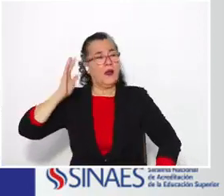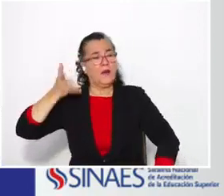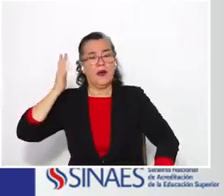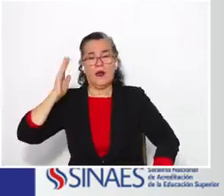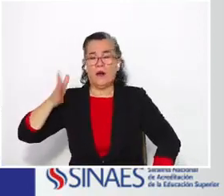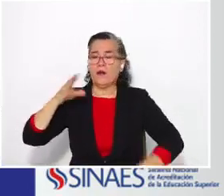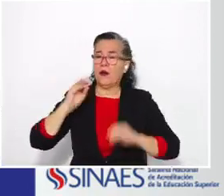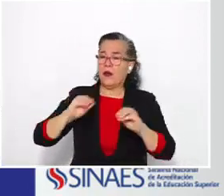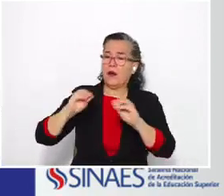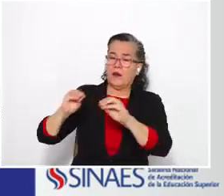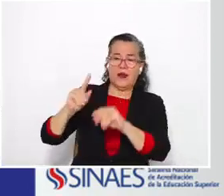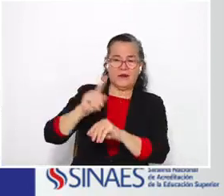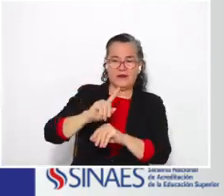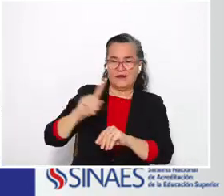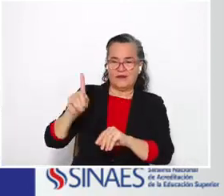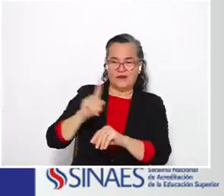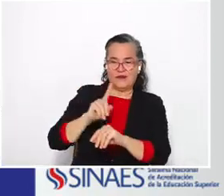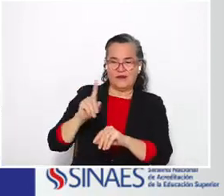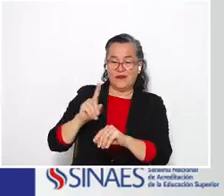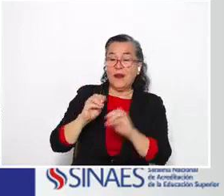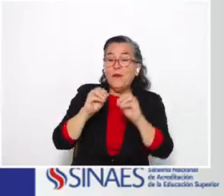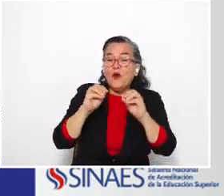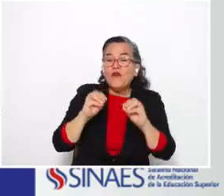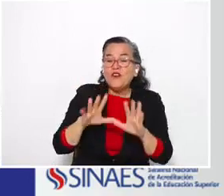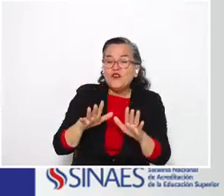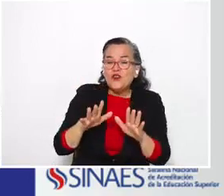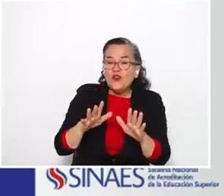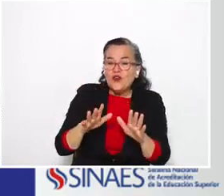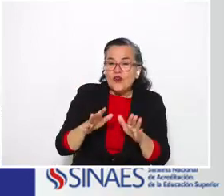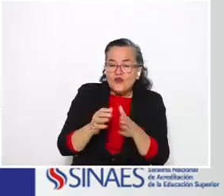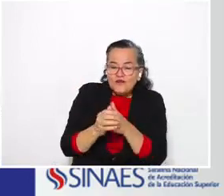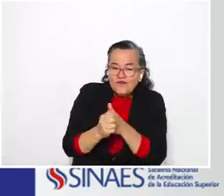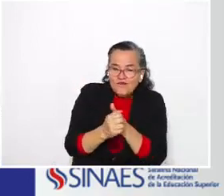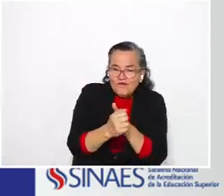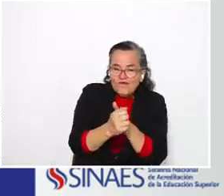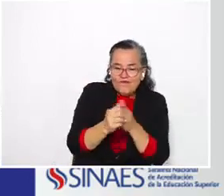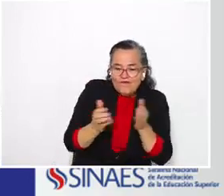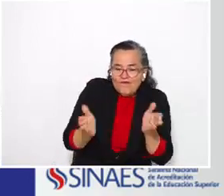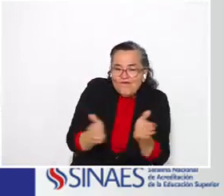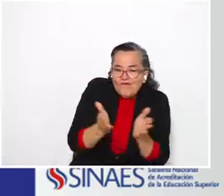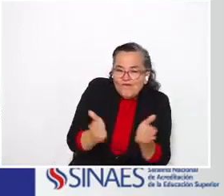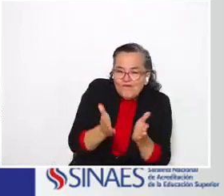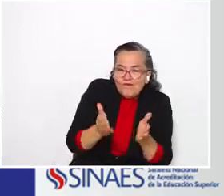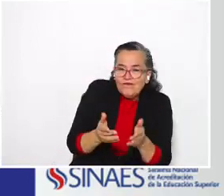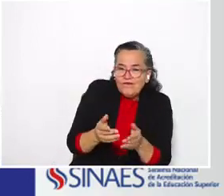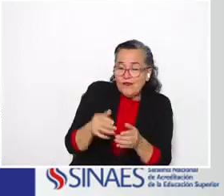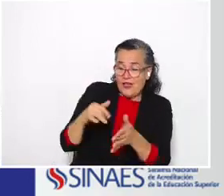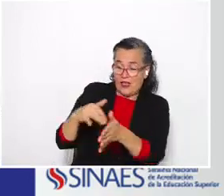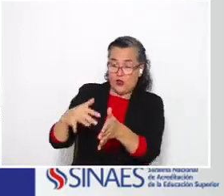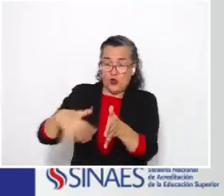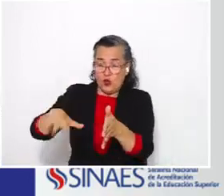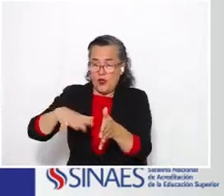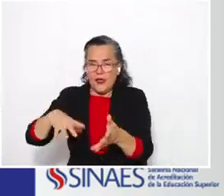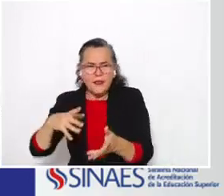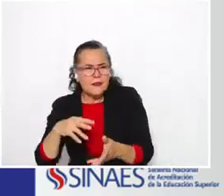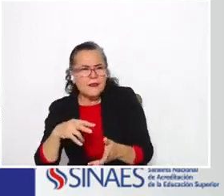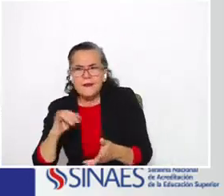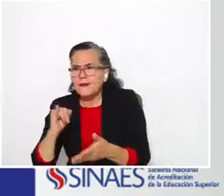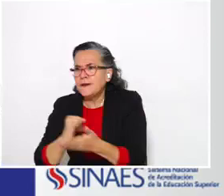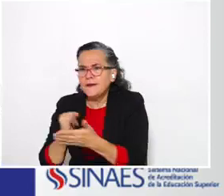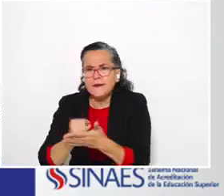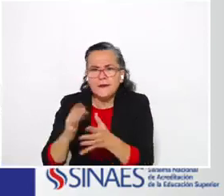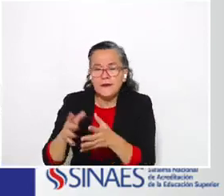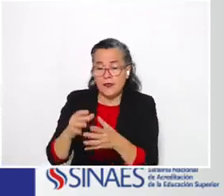el profesor es el facilitador del aprendizaje. Ponemos a los estudiantes a descubrir el conocimiento y el